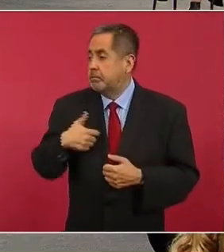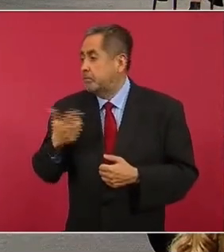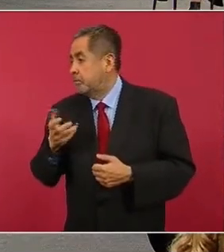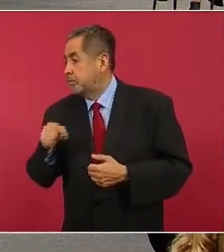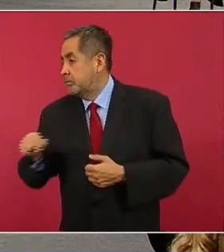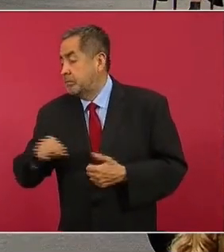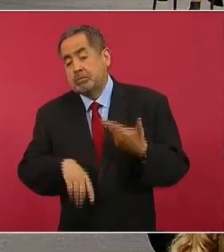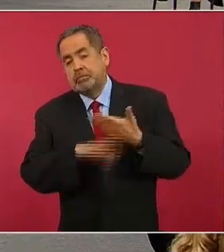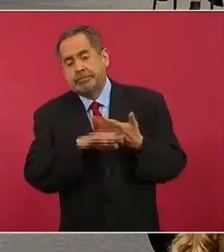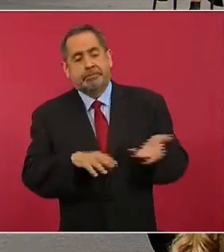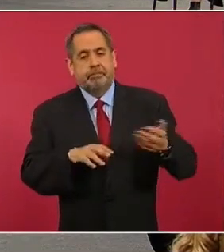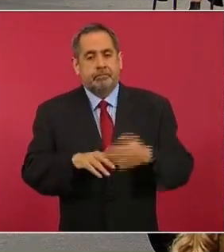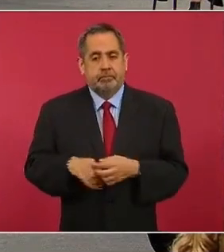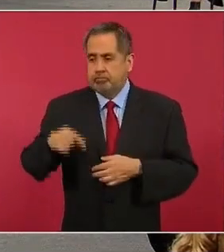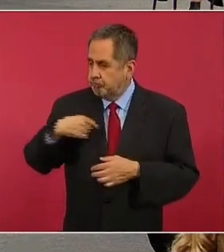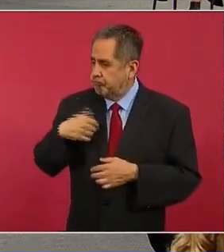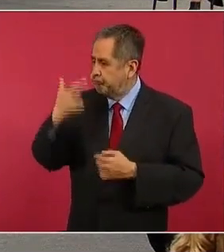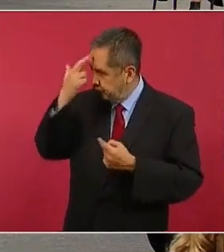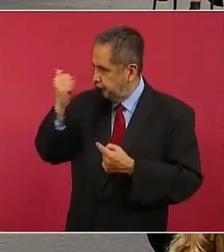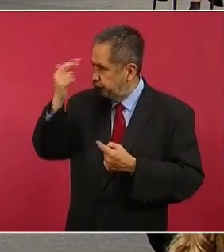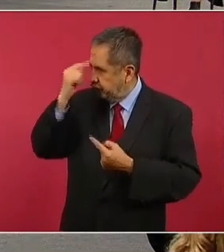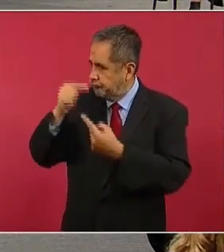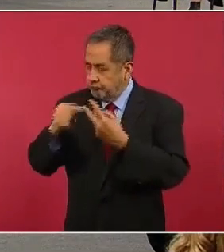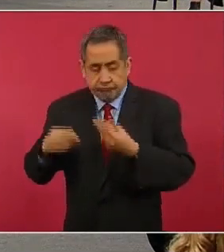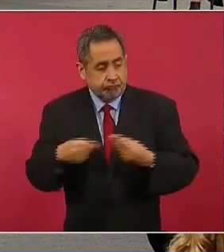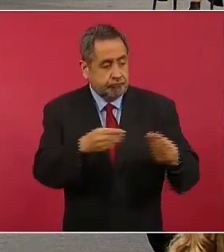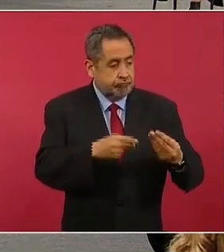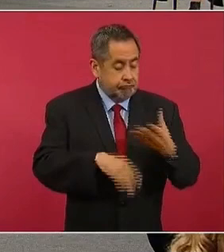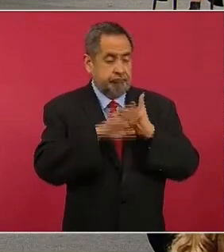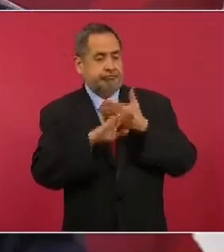aunque sea racional,